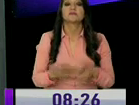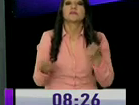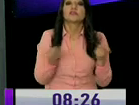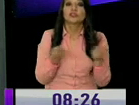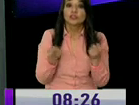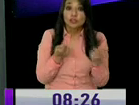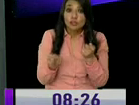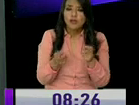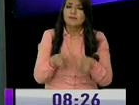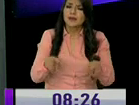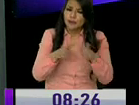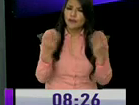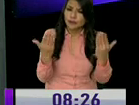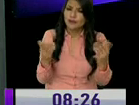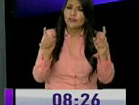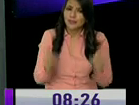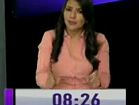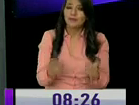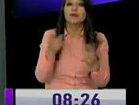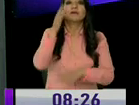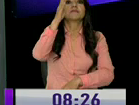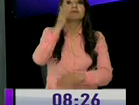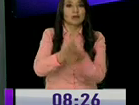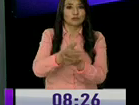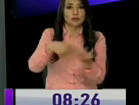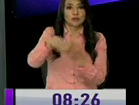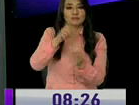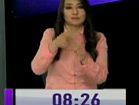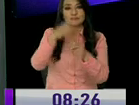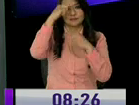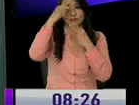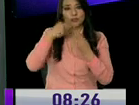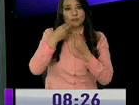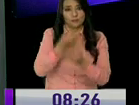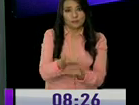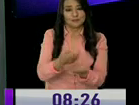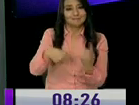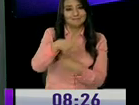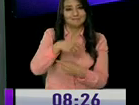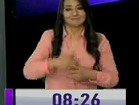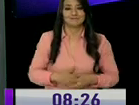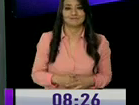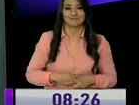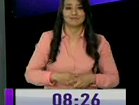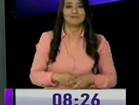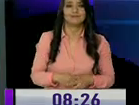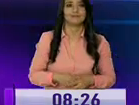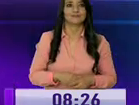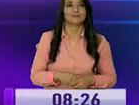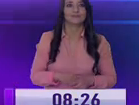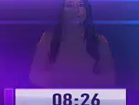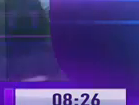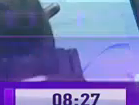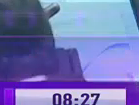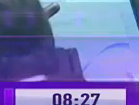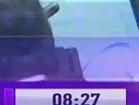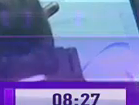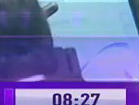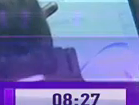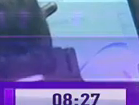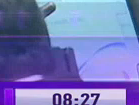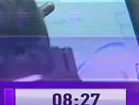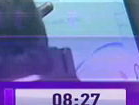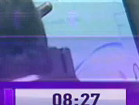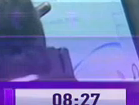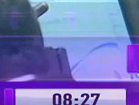controlar, se va con los precios establecidos. Vamos para un corte en el primer noticiero de la comunidad. Ya regresamos a importante información. Les informamos que las